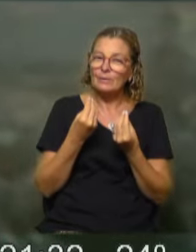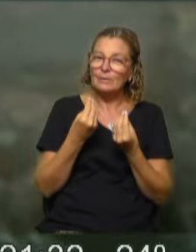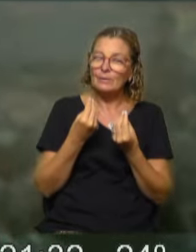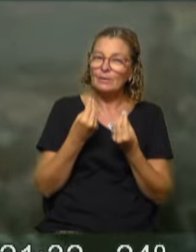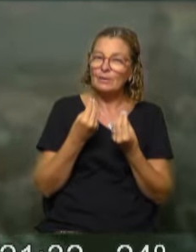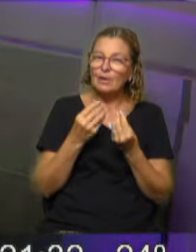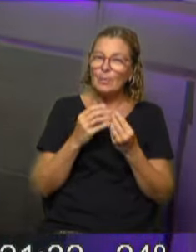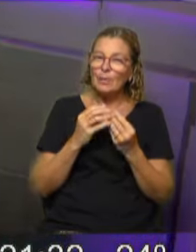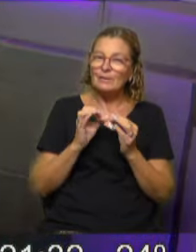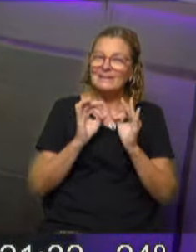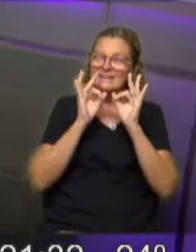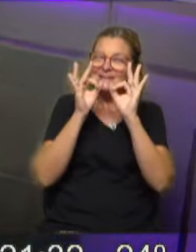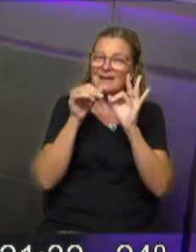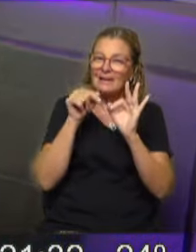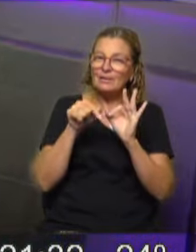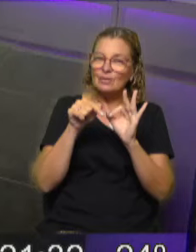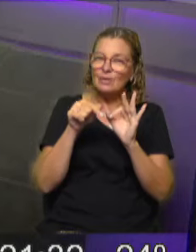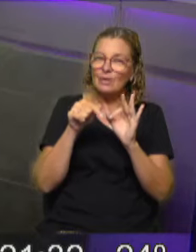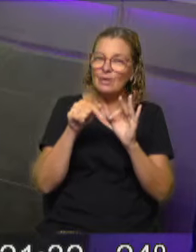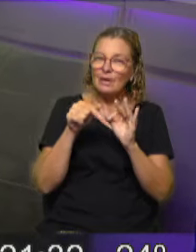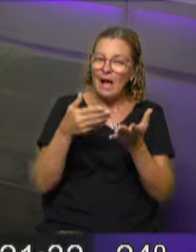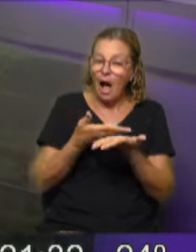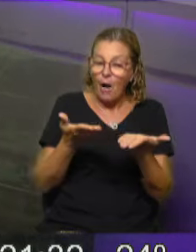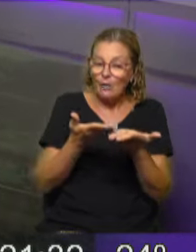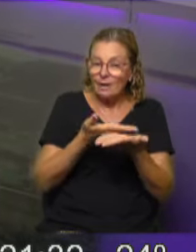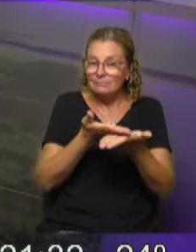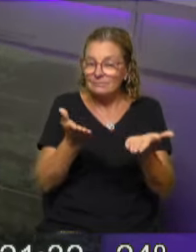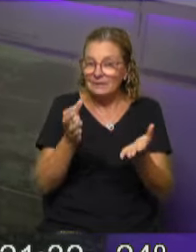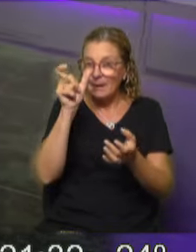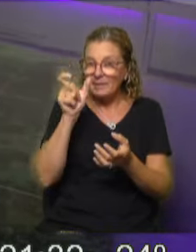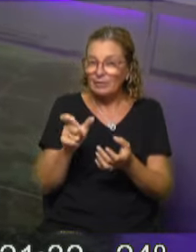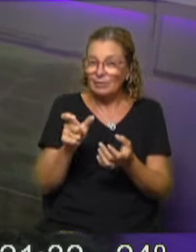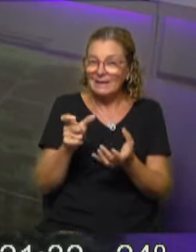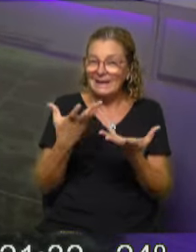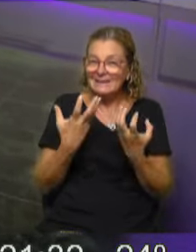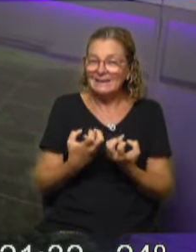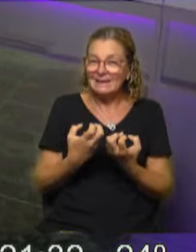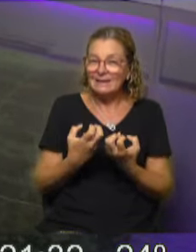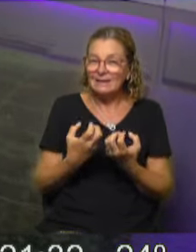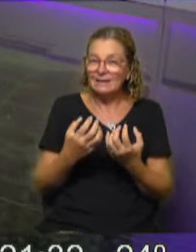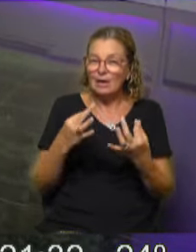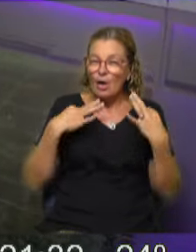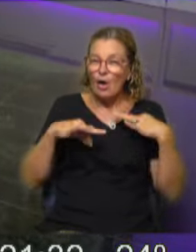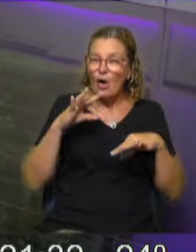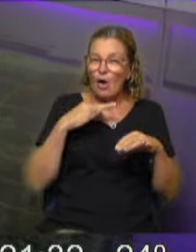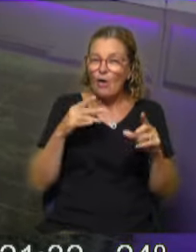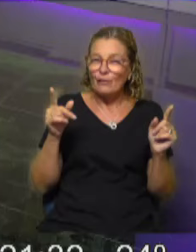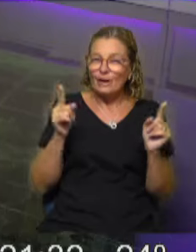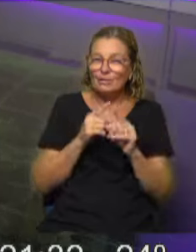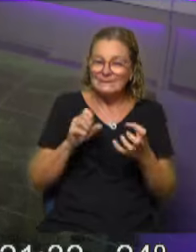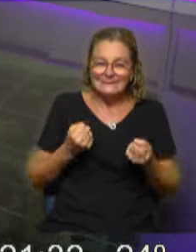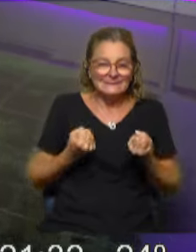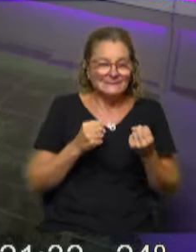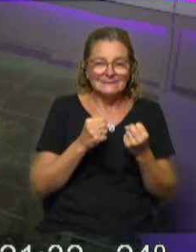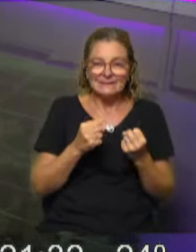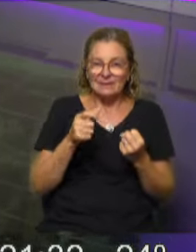¿Cómo se logra eso en una época en que la gente quiere obras cortas, que pasen cosas, la ansiedad? No